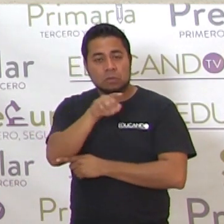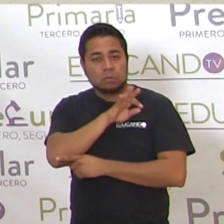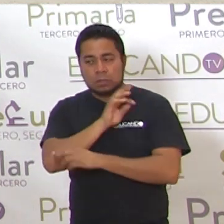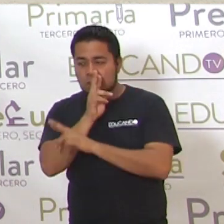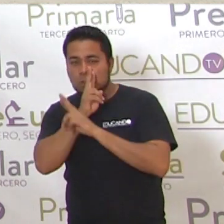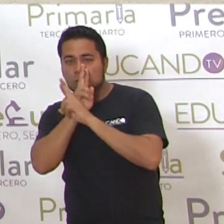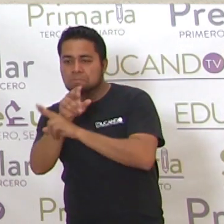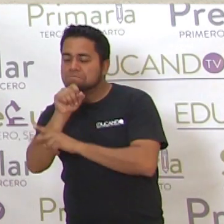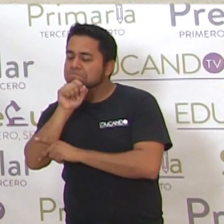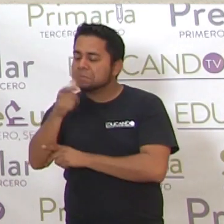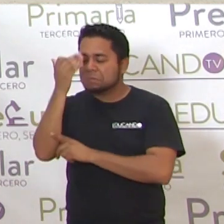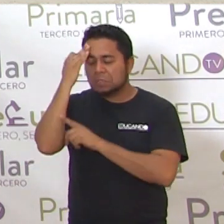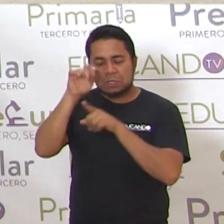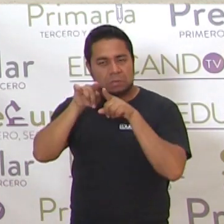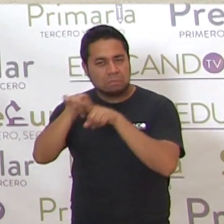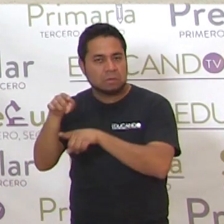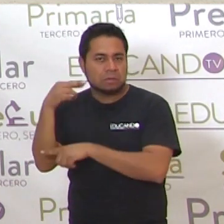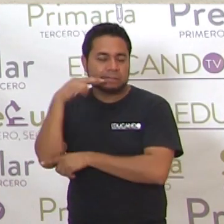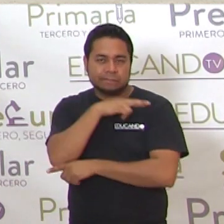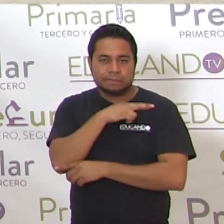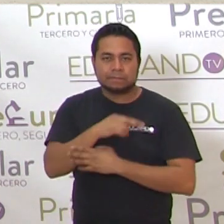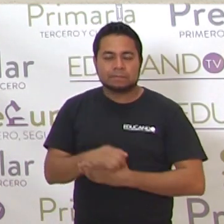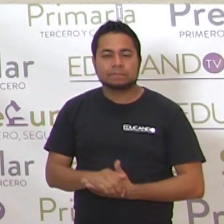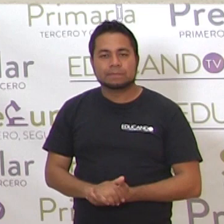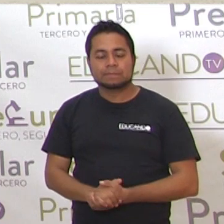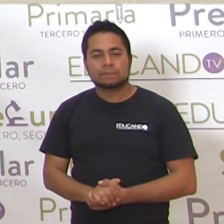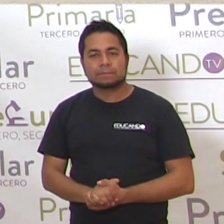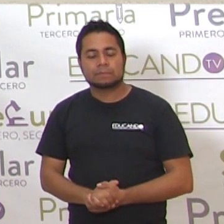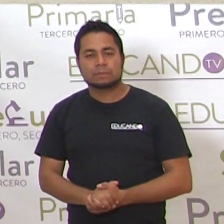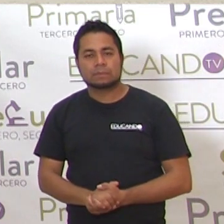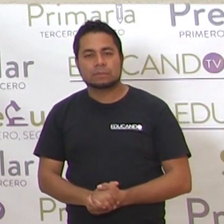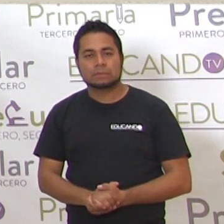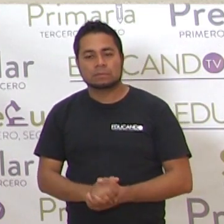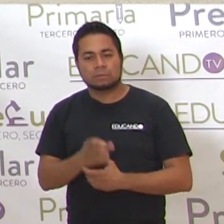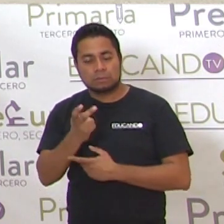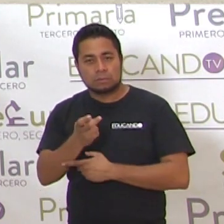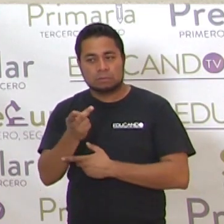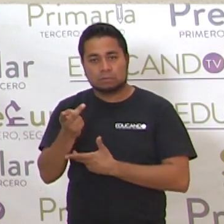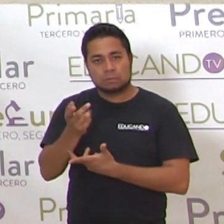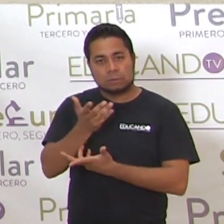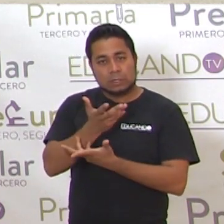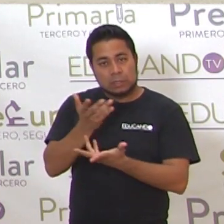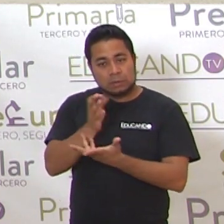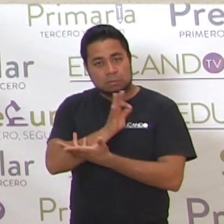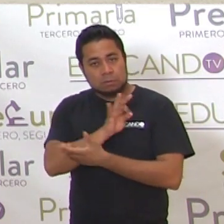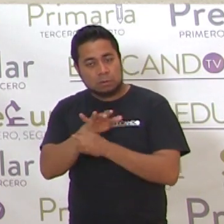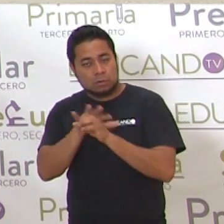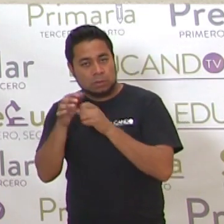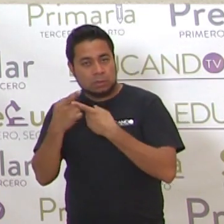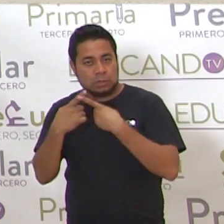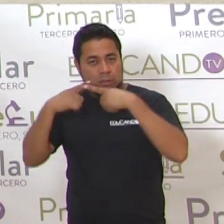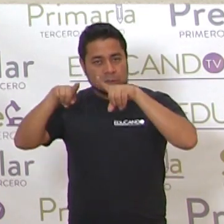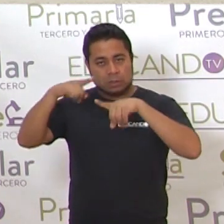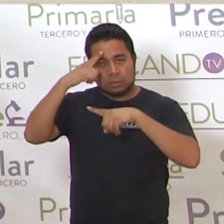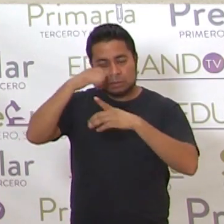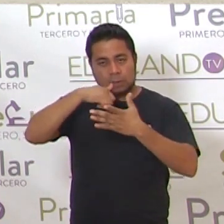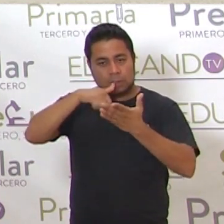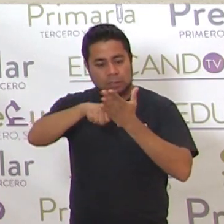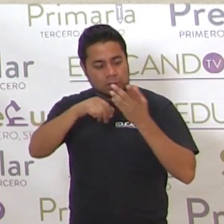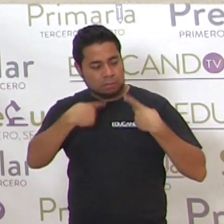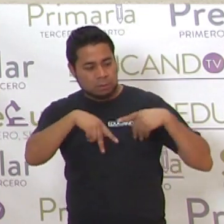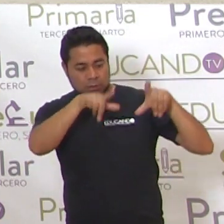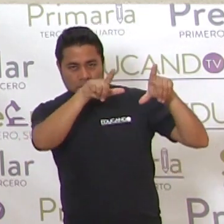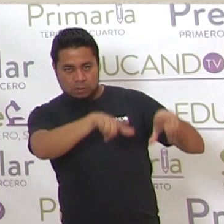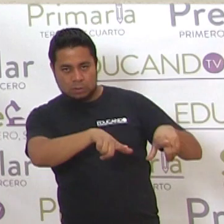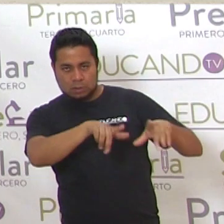respuesta en el mismo instante es por ello que podemos hacer la diferencia en lo que es la carta personal